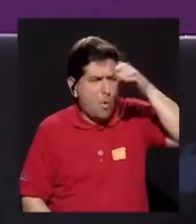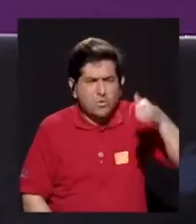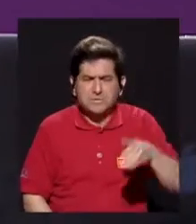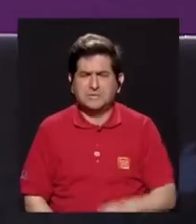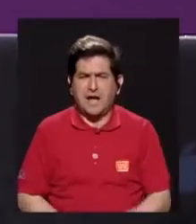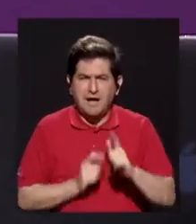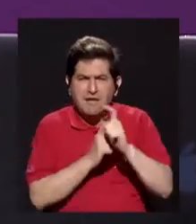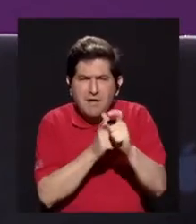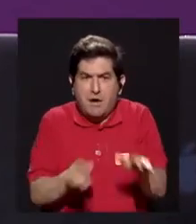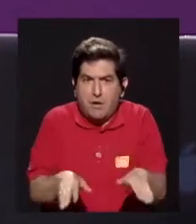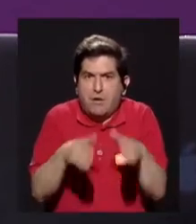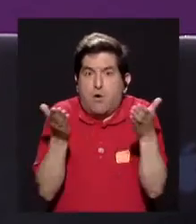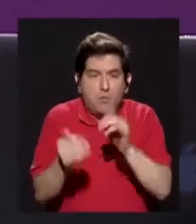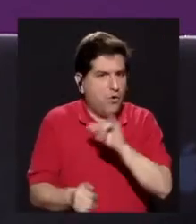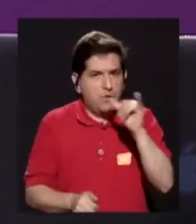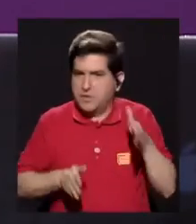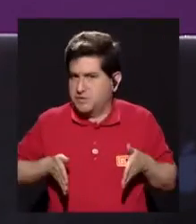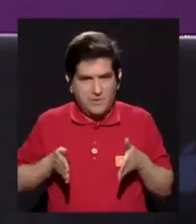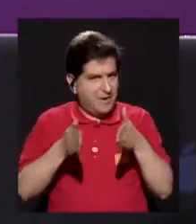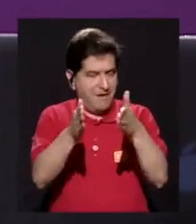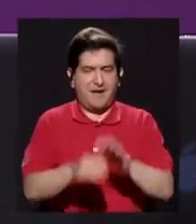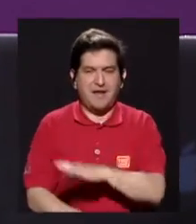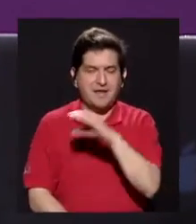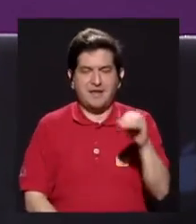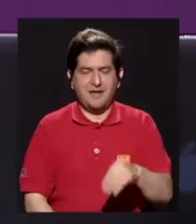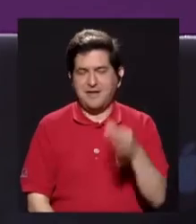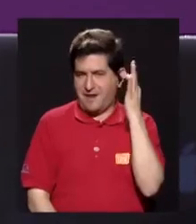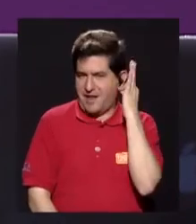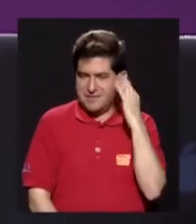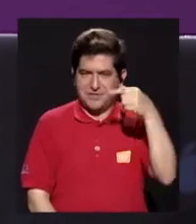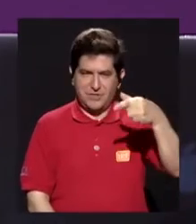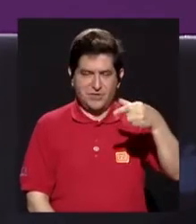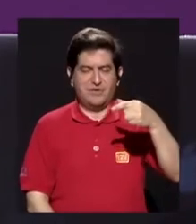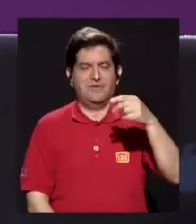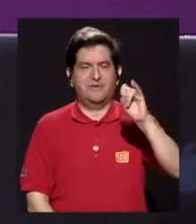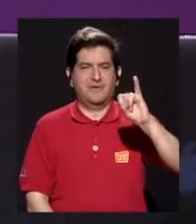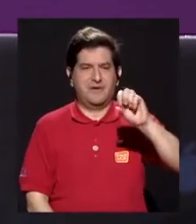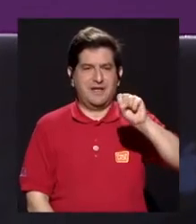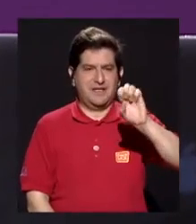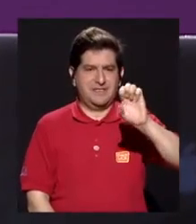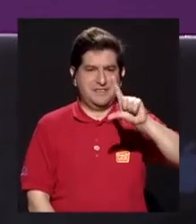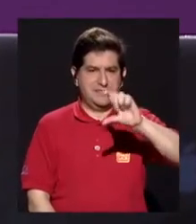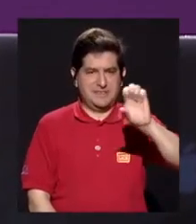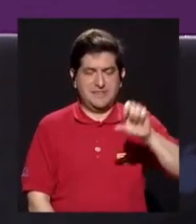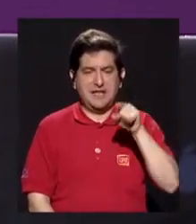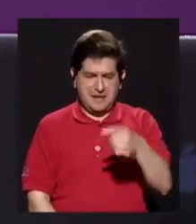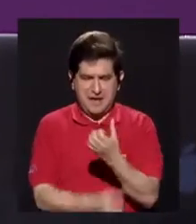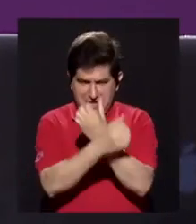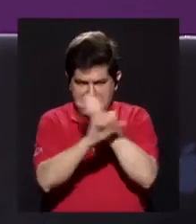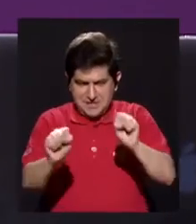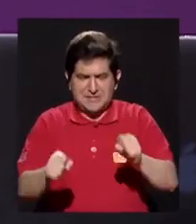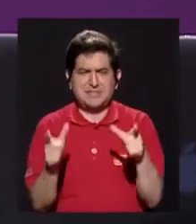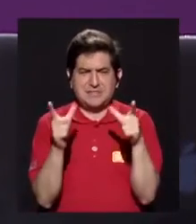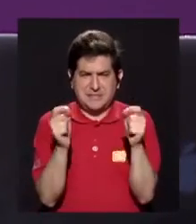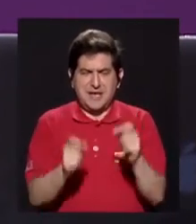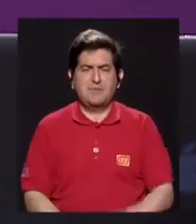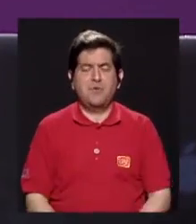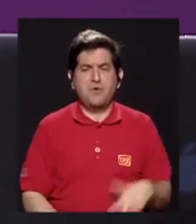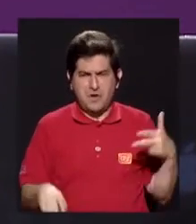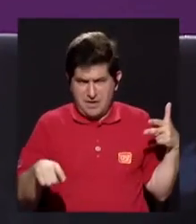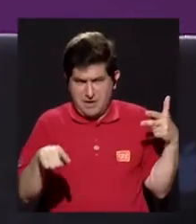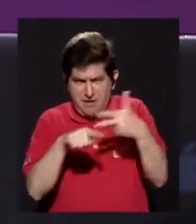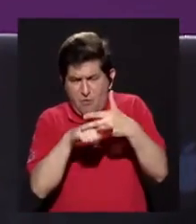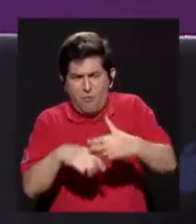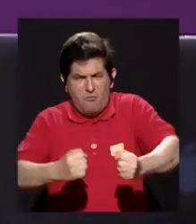la montaña no es lo mismo que la carretera. Y doña Giselle, que también sobreviviente igual al cáncer y a un accidente